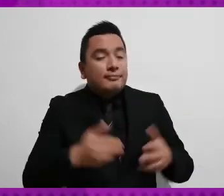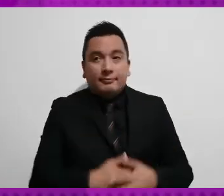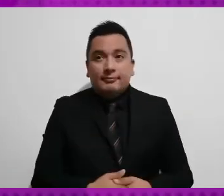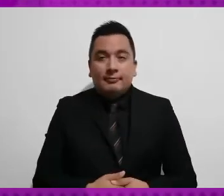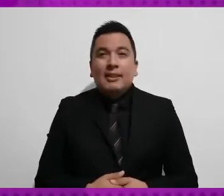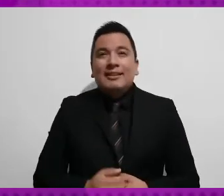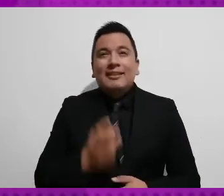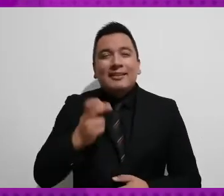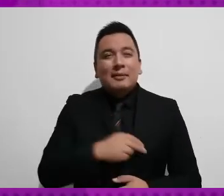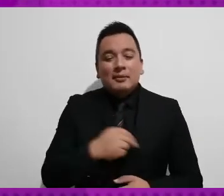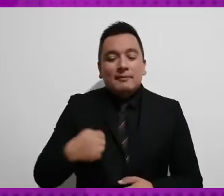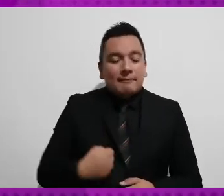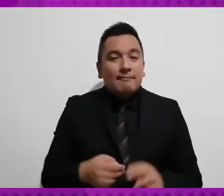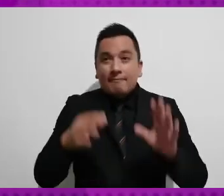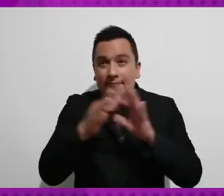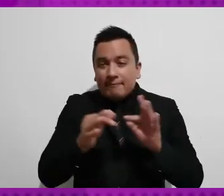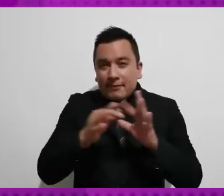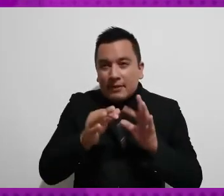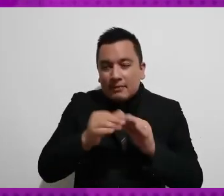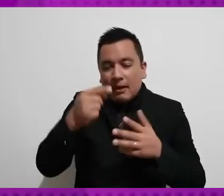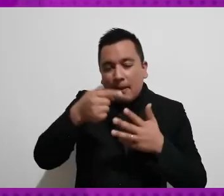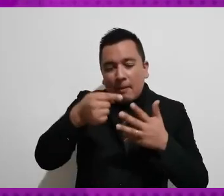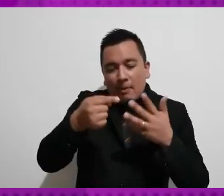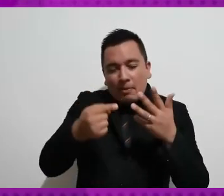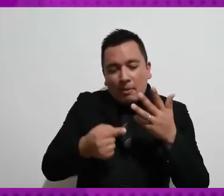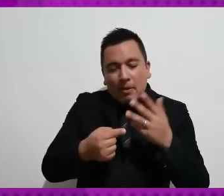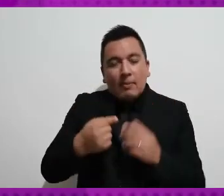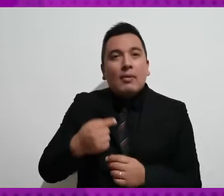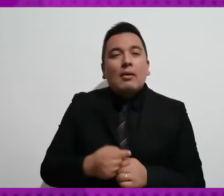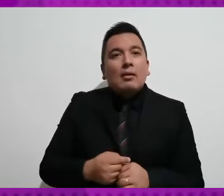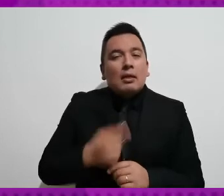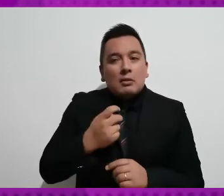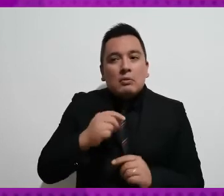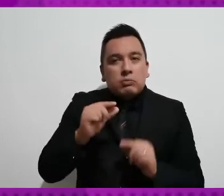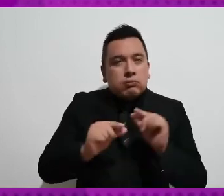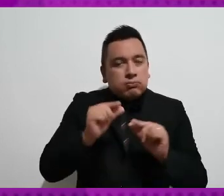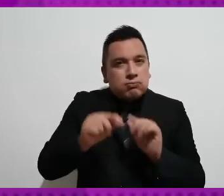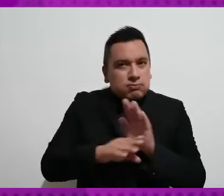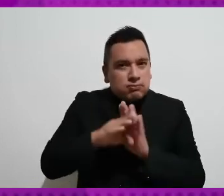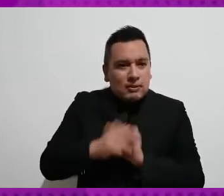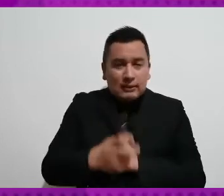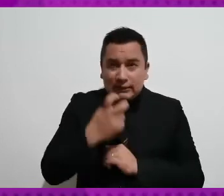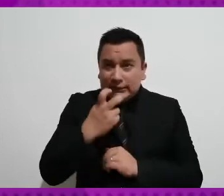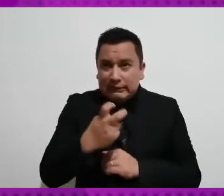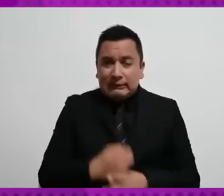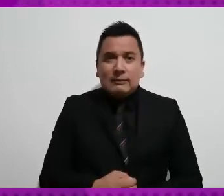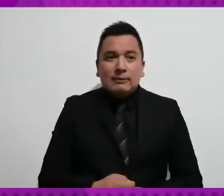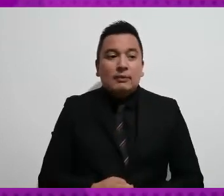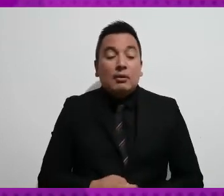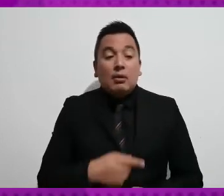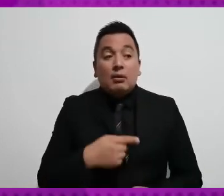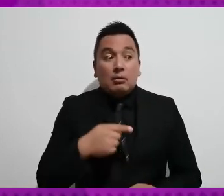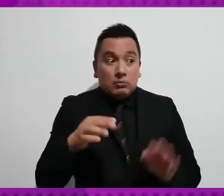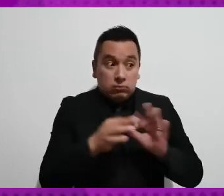donde tenemos estas medidas afirmativas, pero que van a ser progresivas y que son de carácter obligatorio, es decir, las tenemos